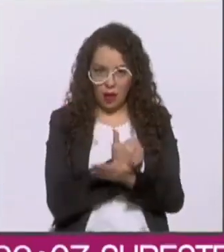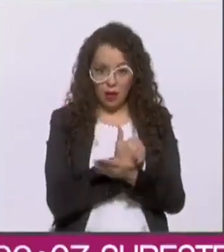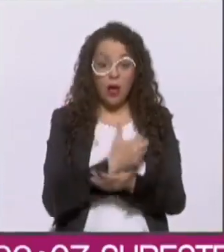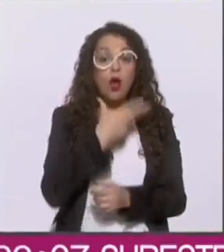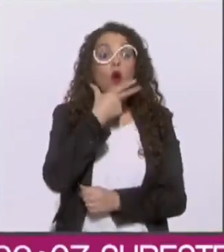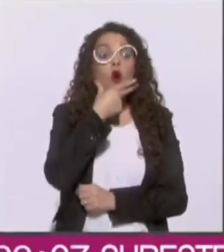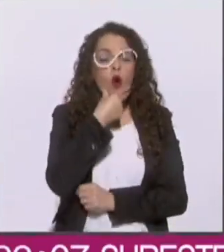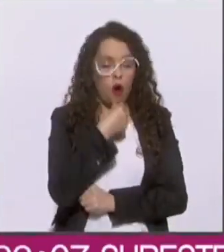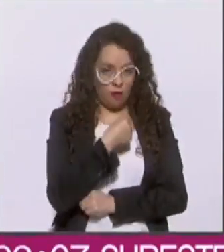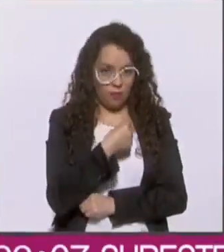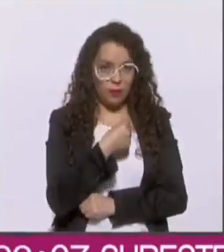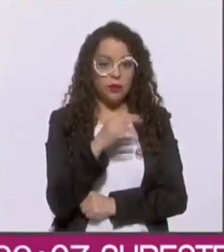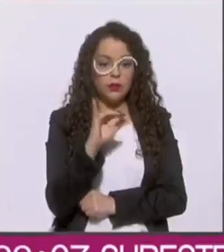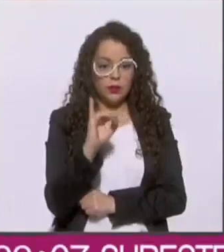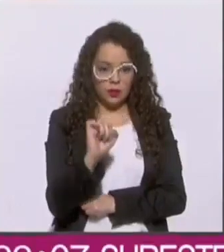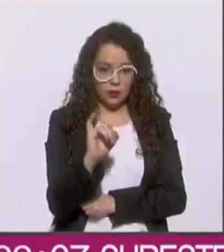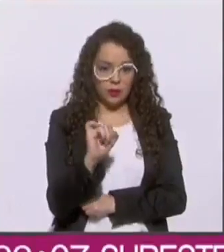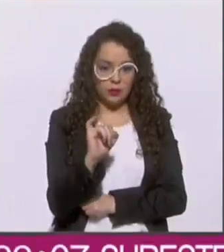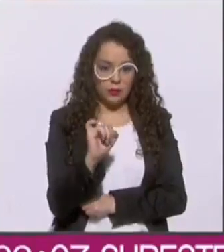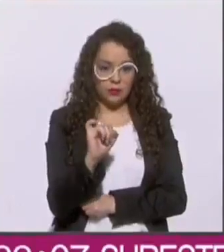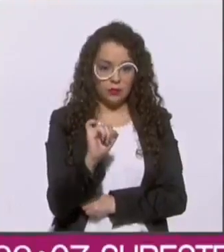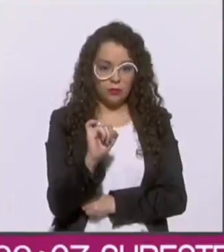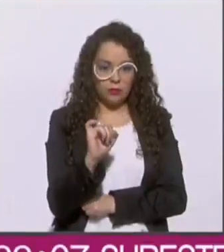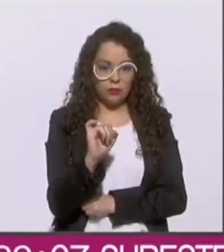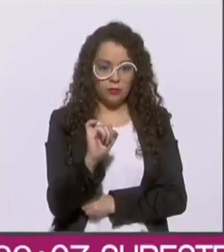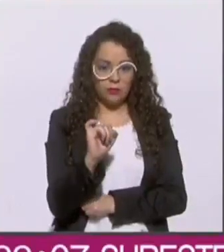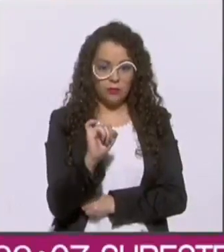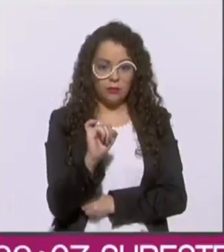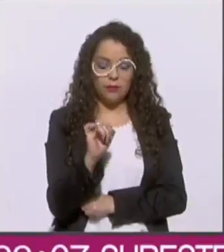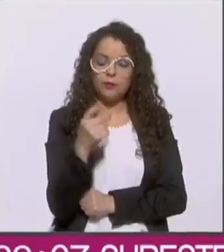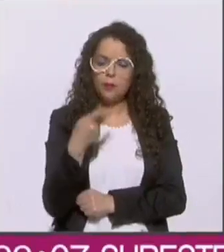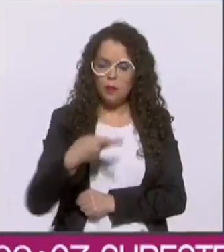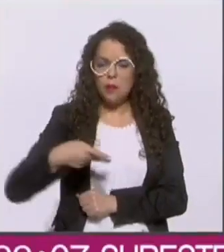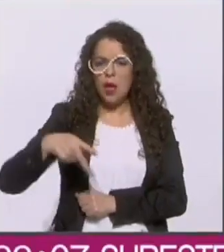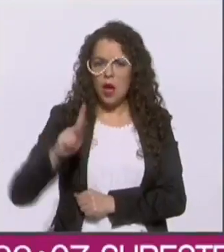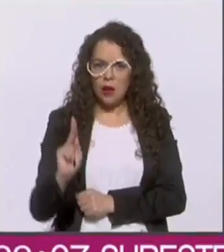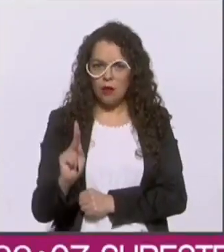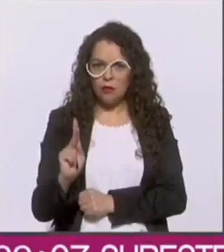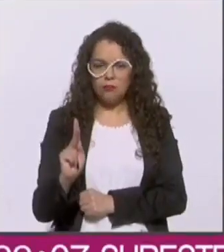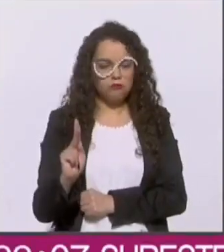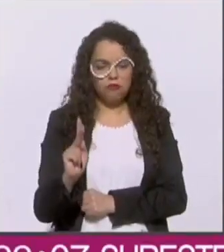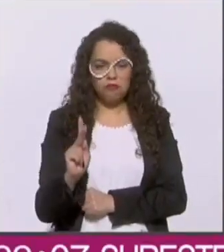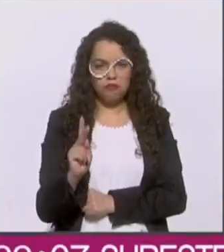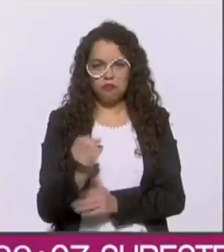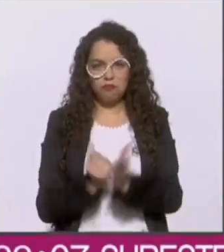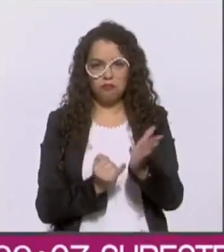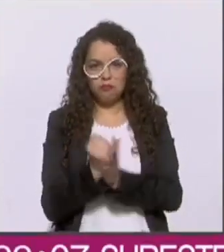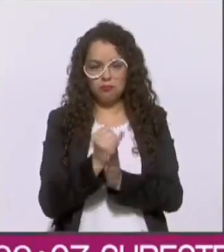hombres, y declinaron por mujeres,